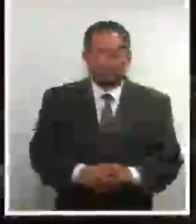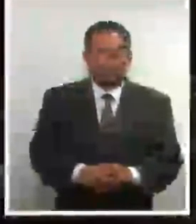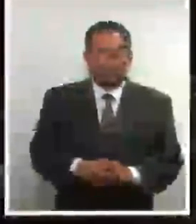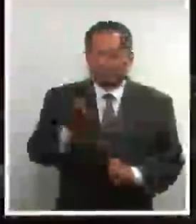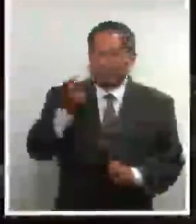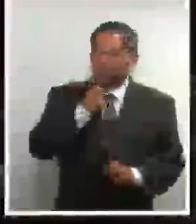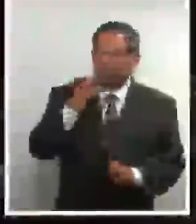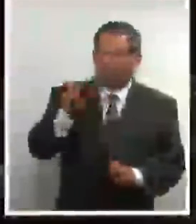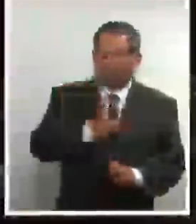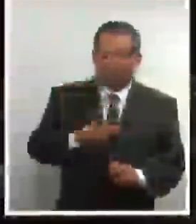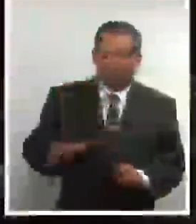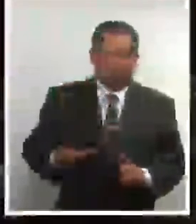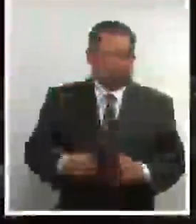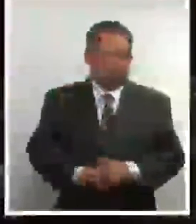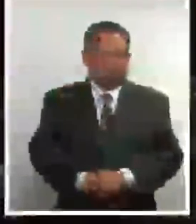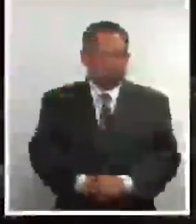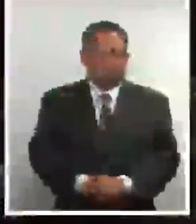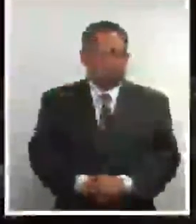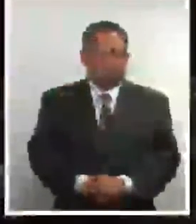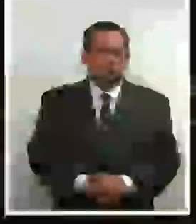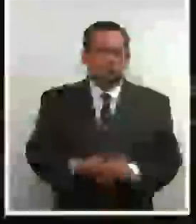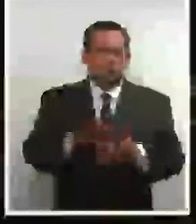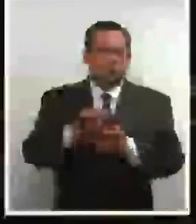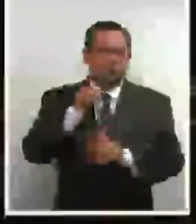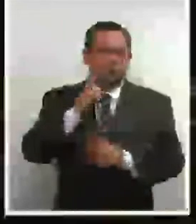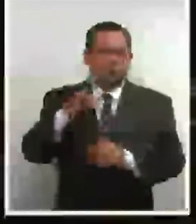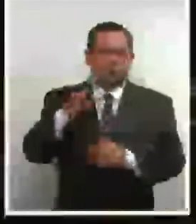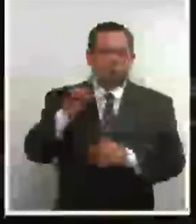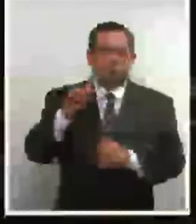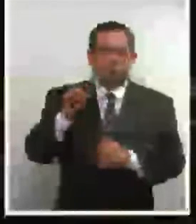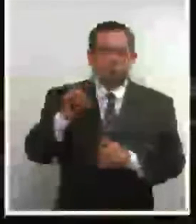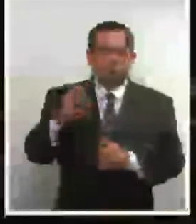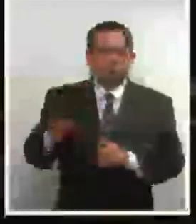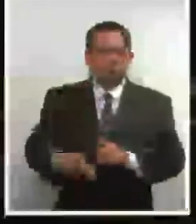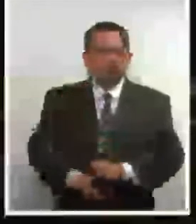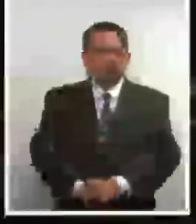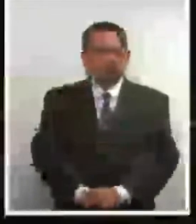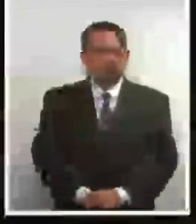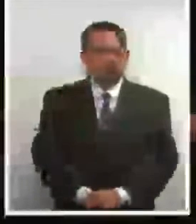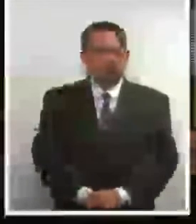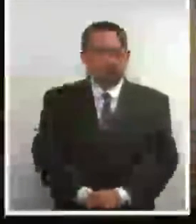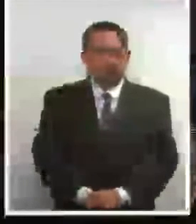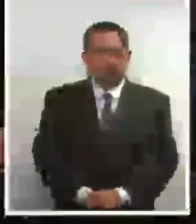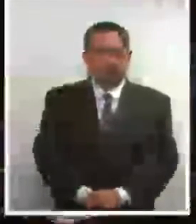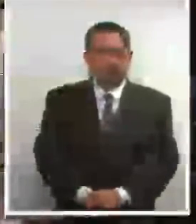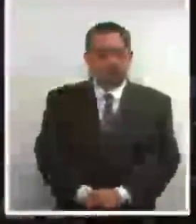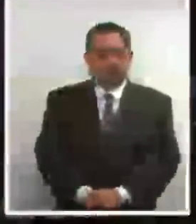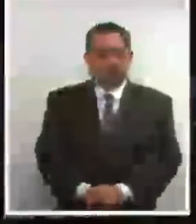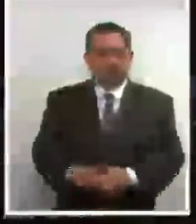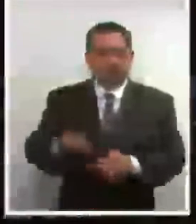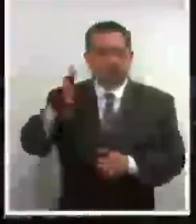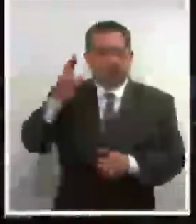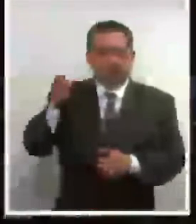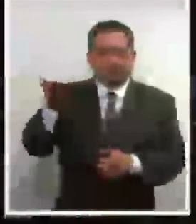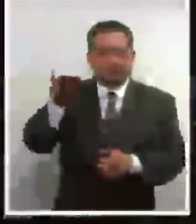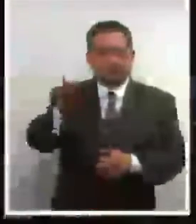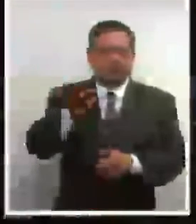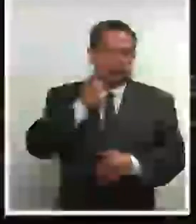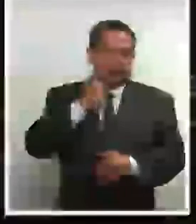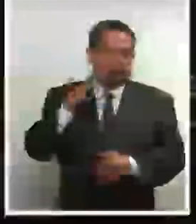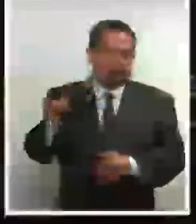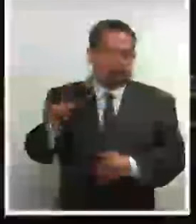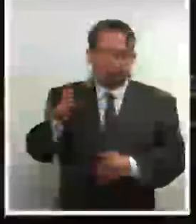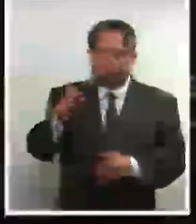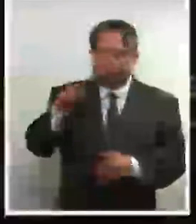Así es, diputado presidente. Gracias. Gracias, diputado Julio César. Hay una moción que quiere presentarnos el